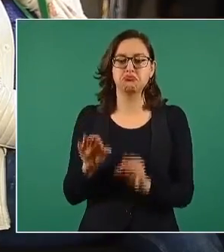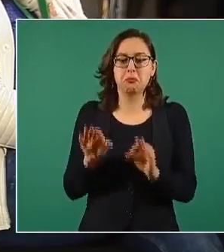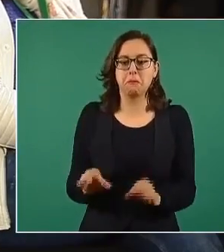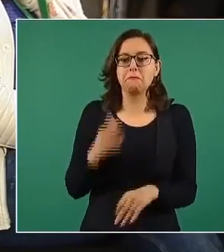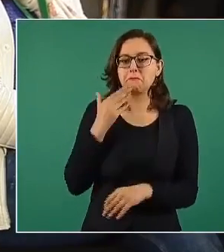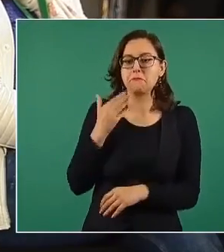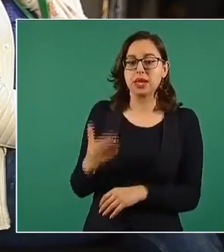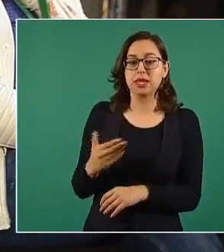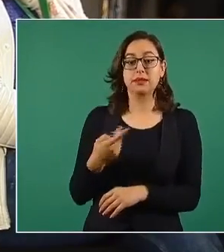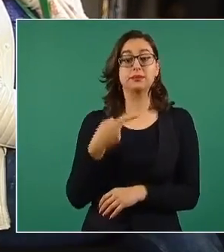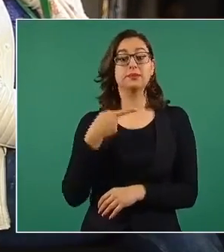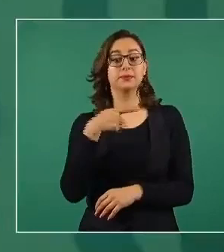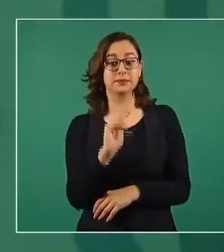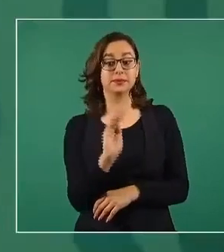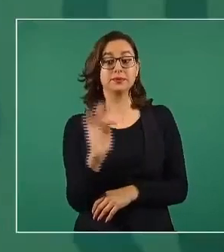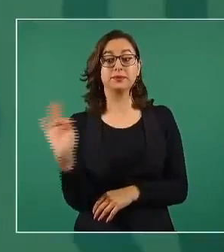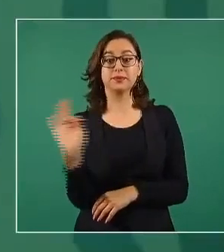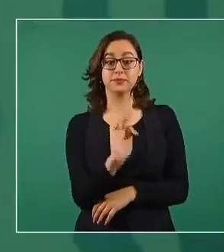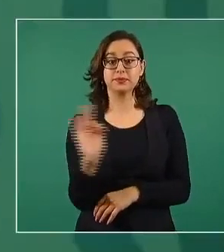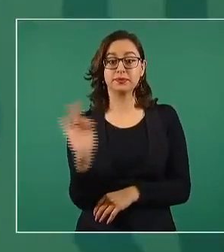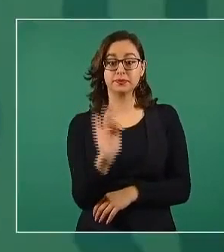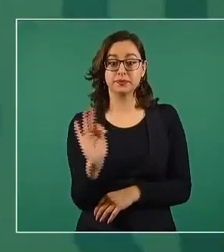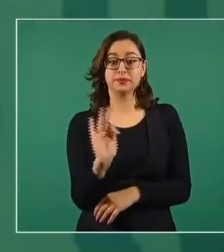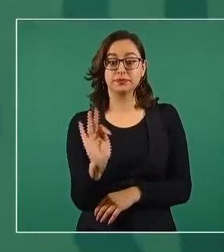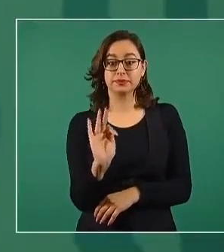puede ser que